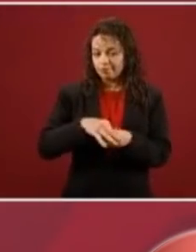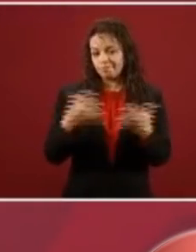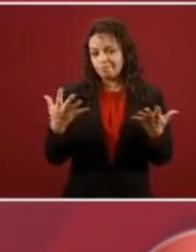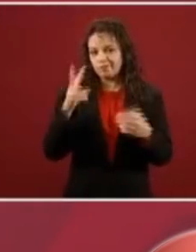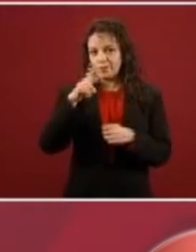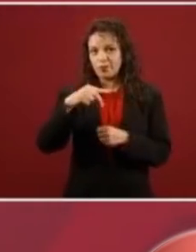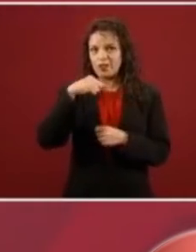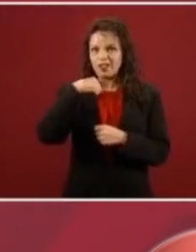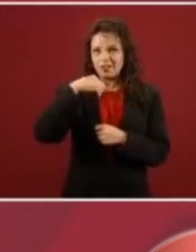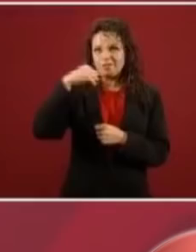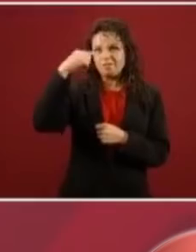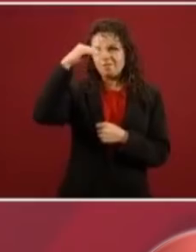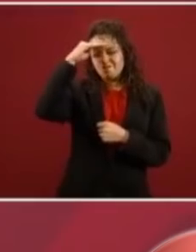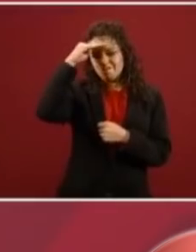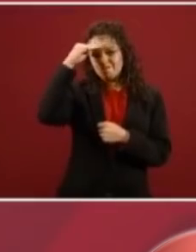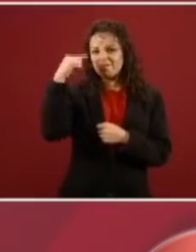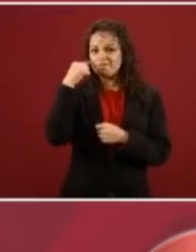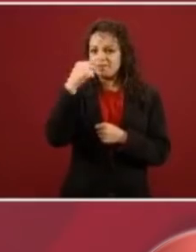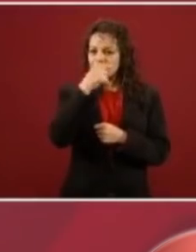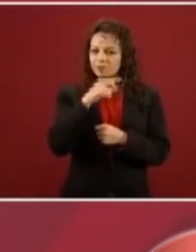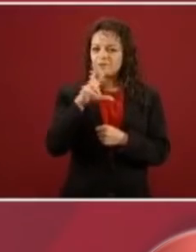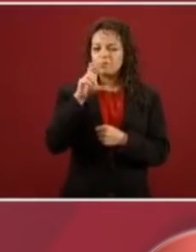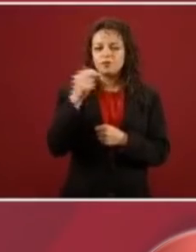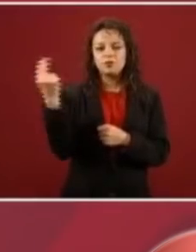que no es tan necesario,